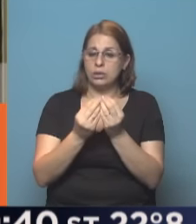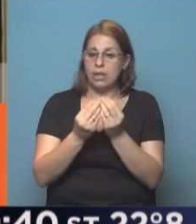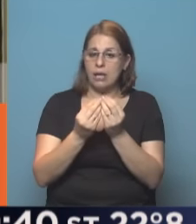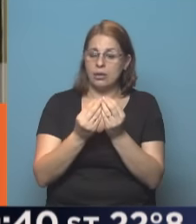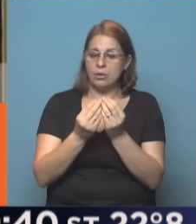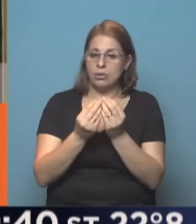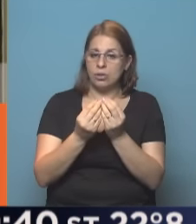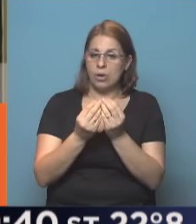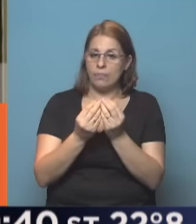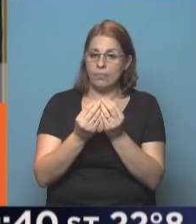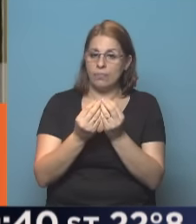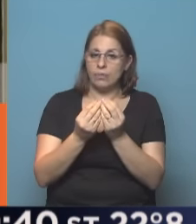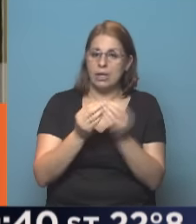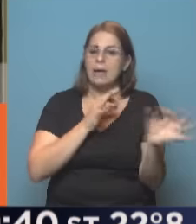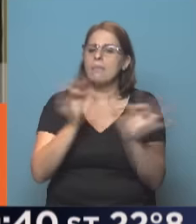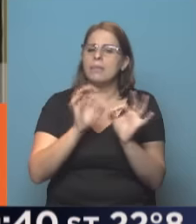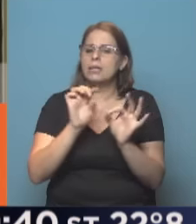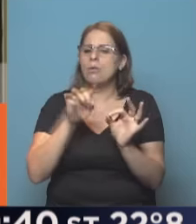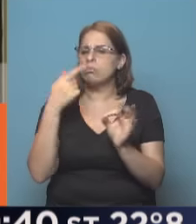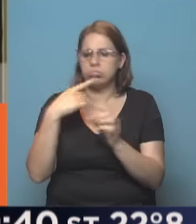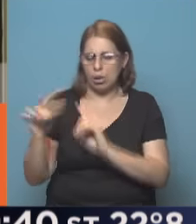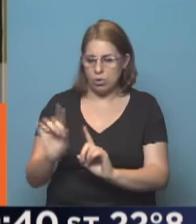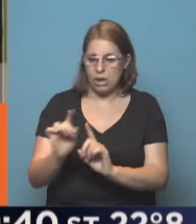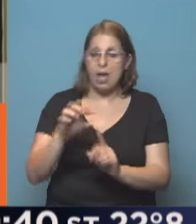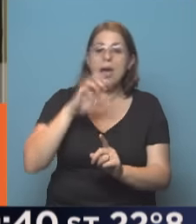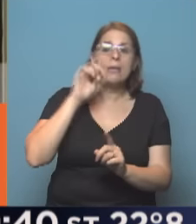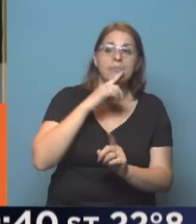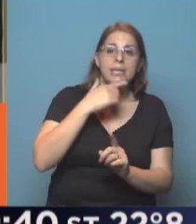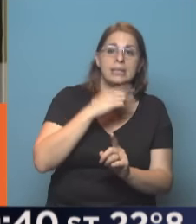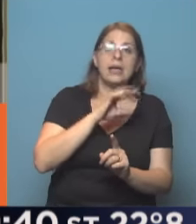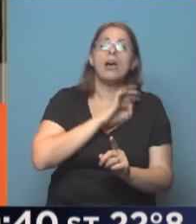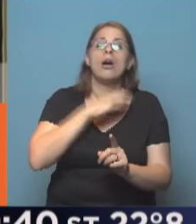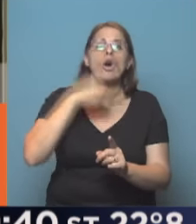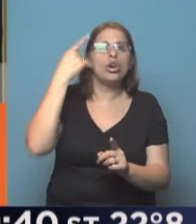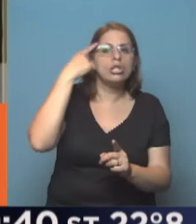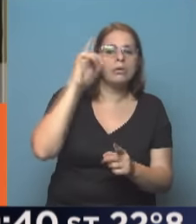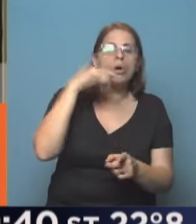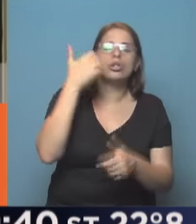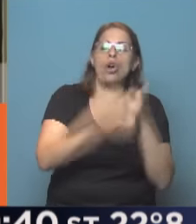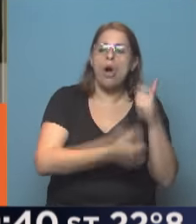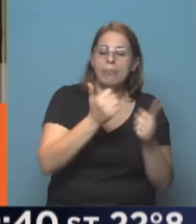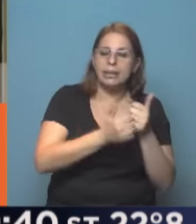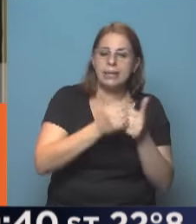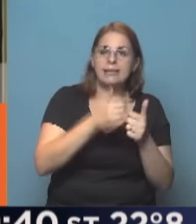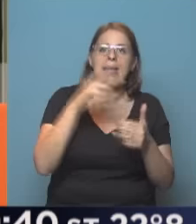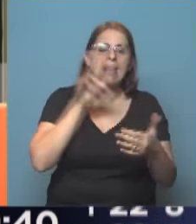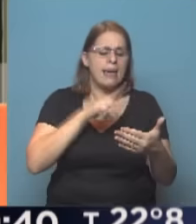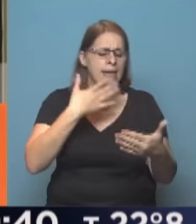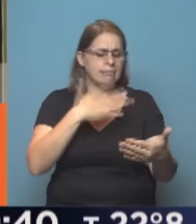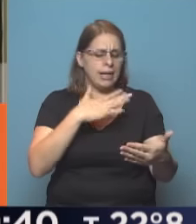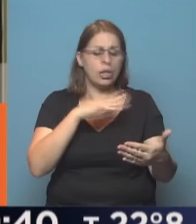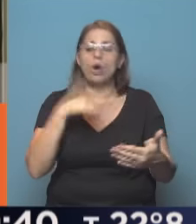claro. Primero, mide otra cosa, no es lo mismo, ¿no? PISA mide otros conocimientos, mide más competencias, comprensión lectora.